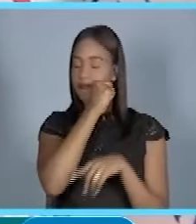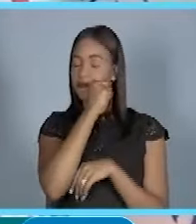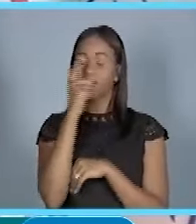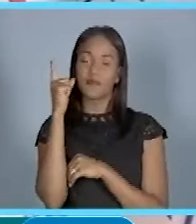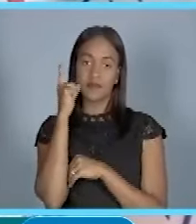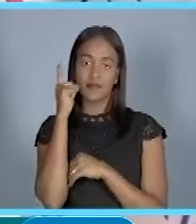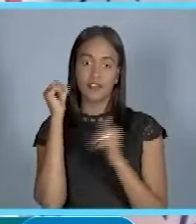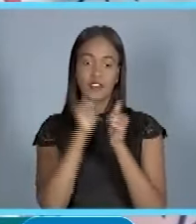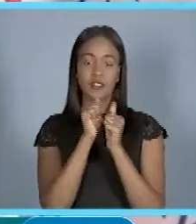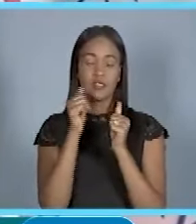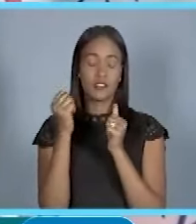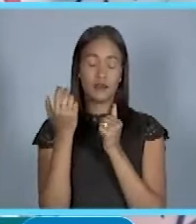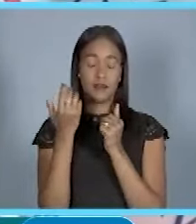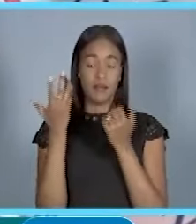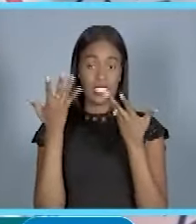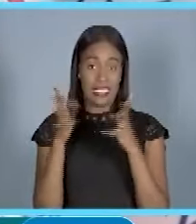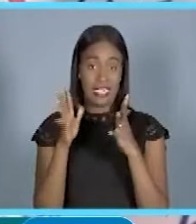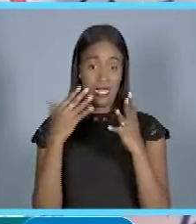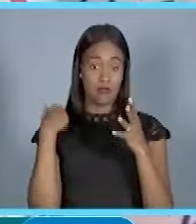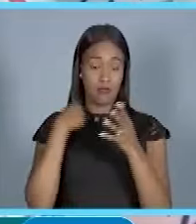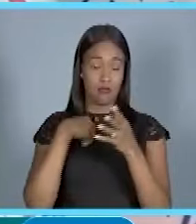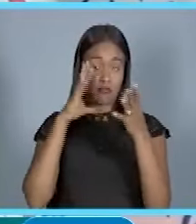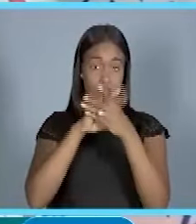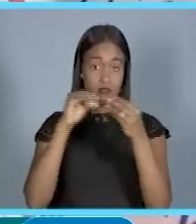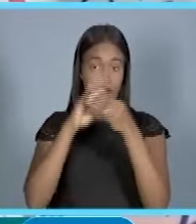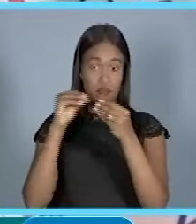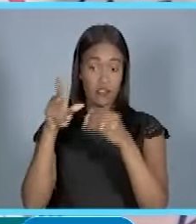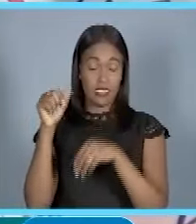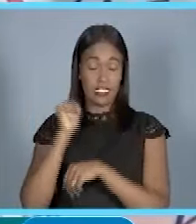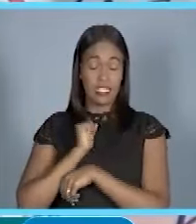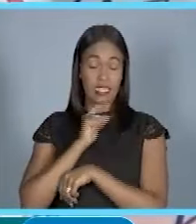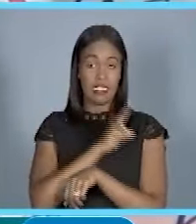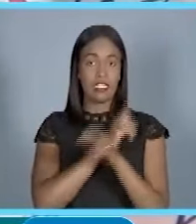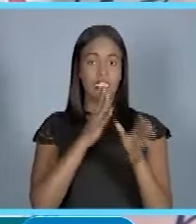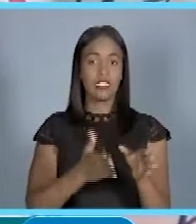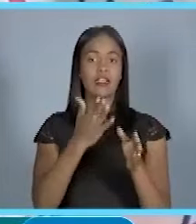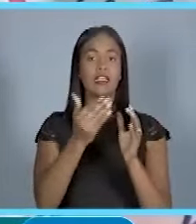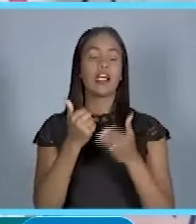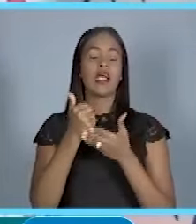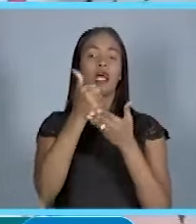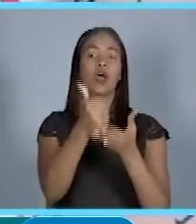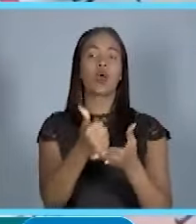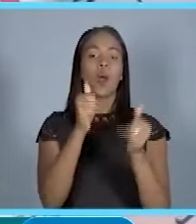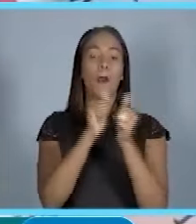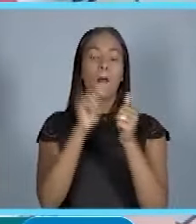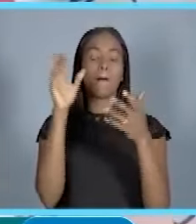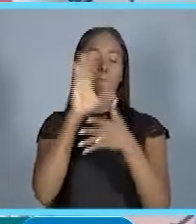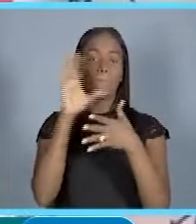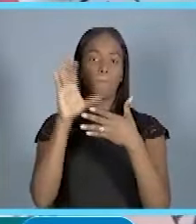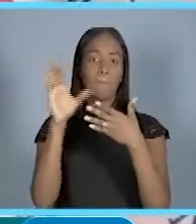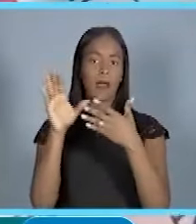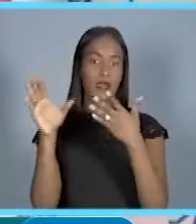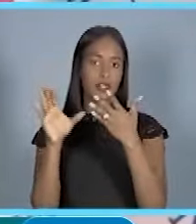Domingo y que, como bien describía el senador, es una vía con